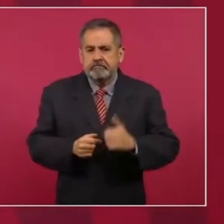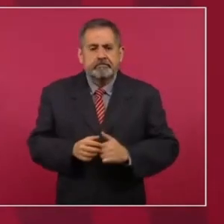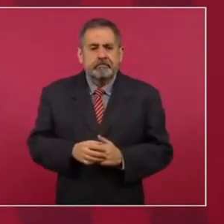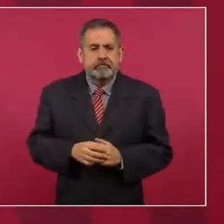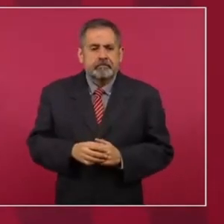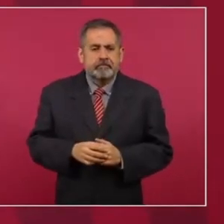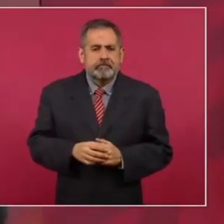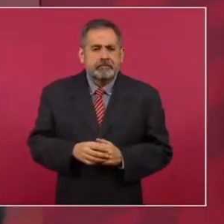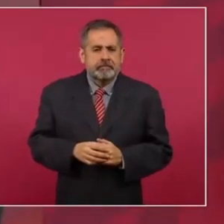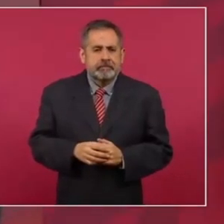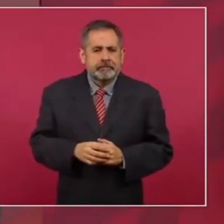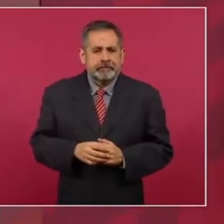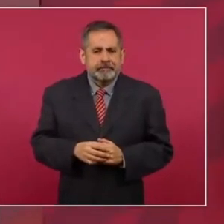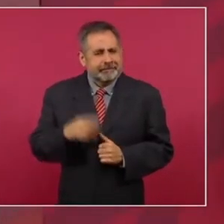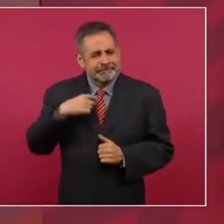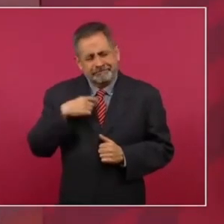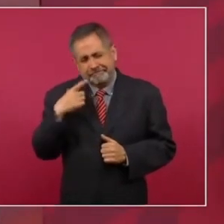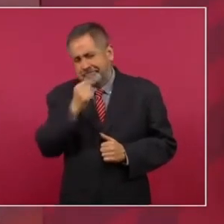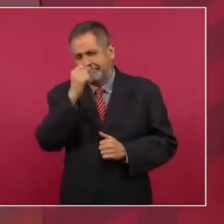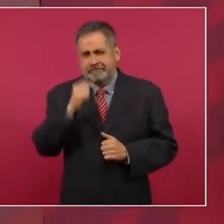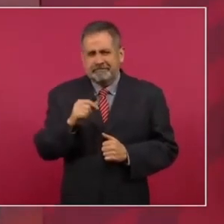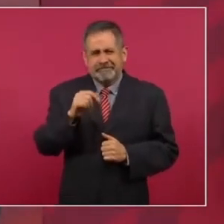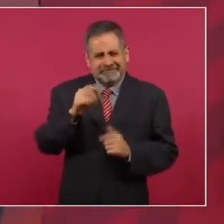Como si fuese a Palenque.